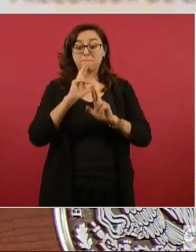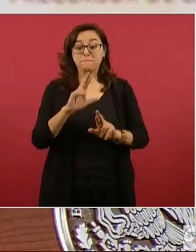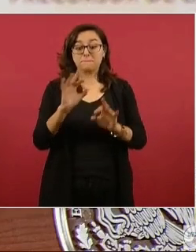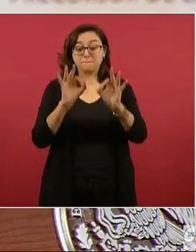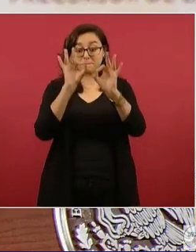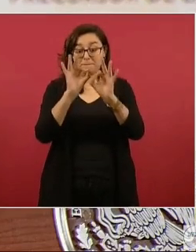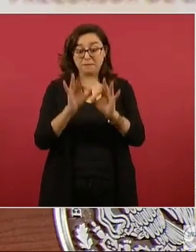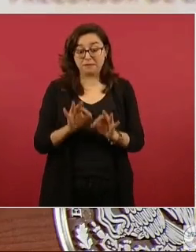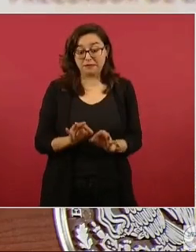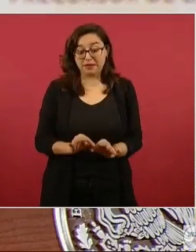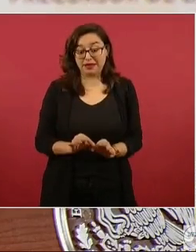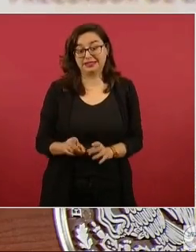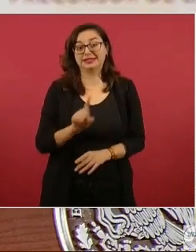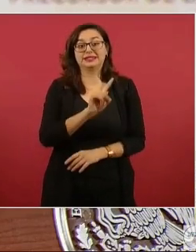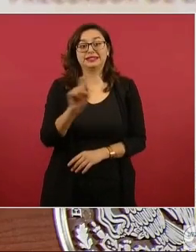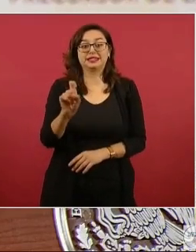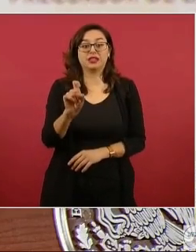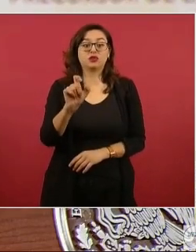124.